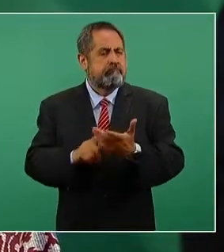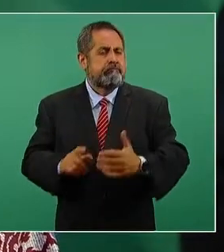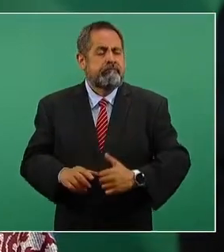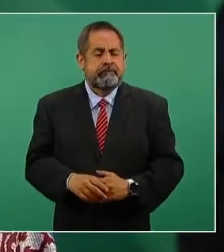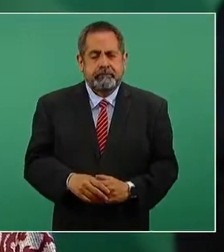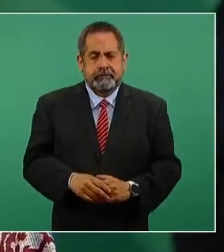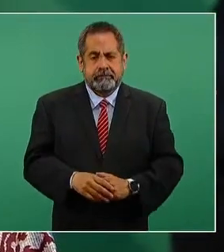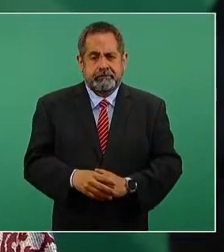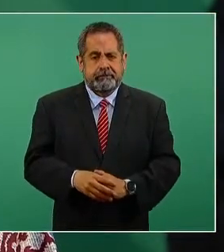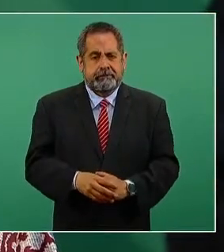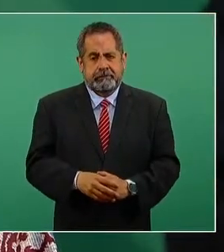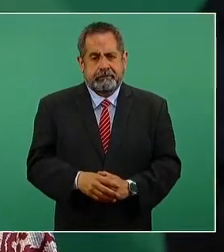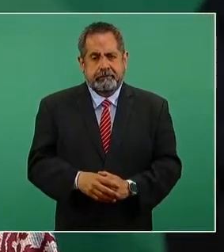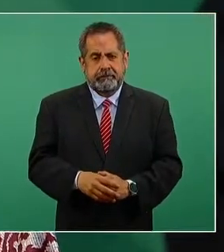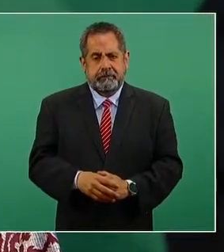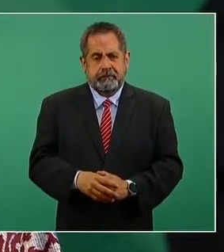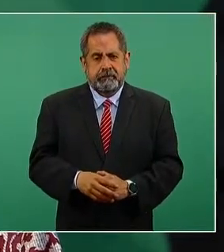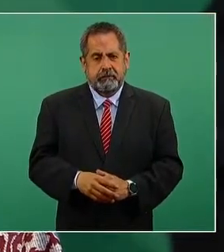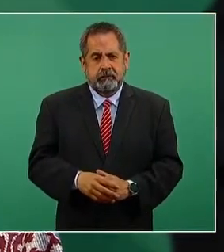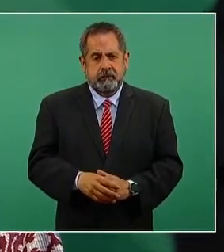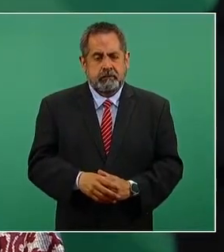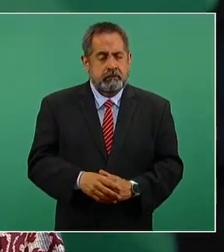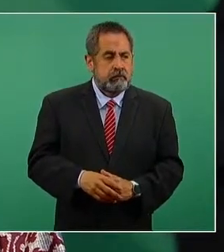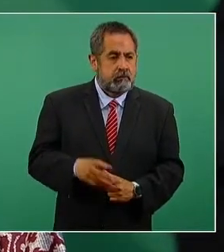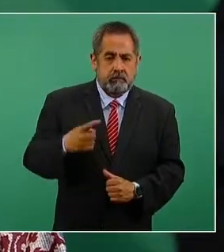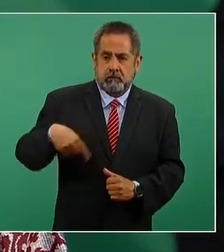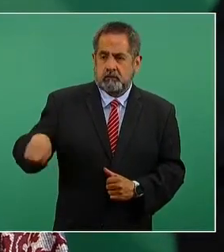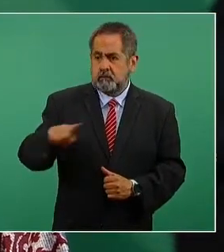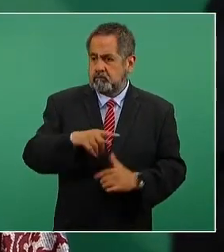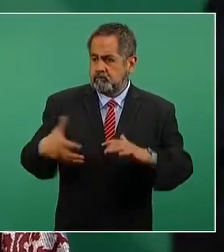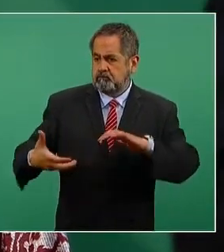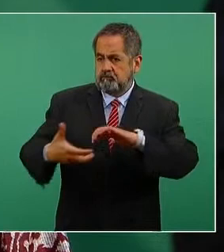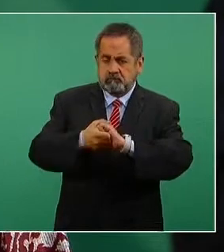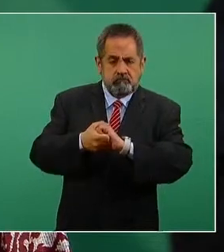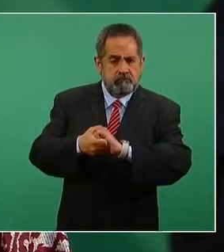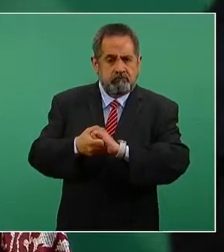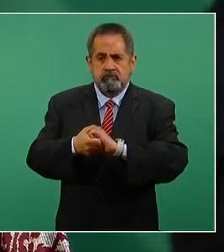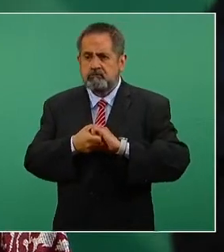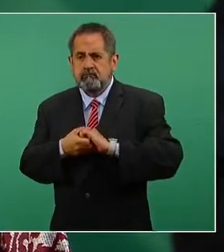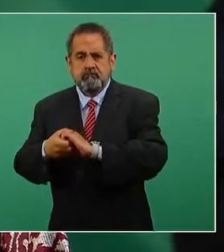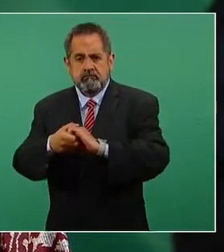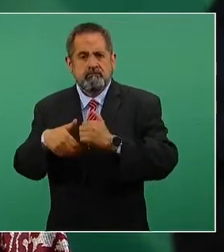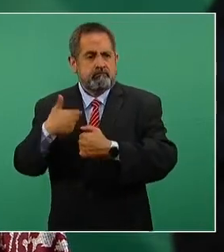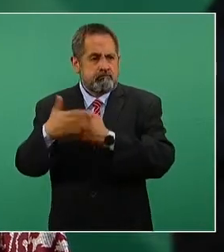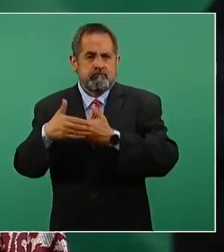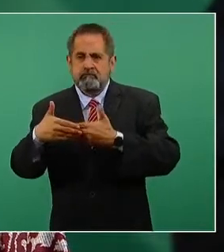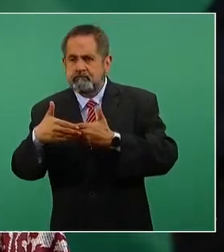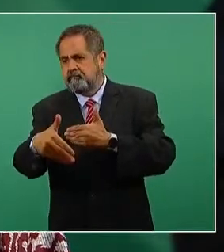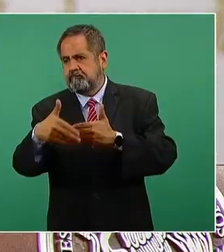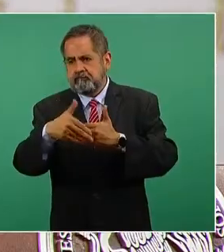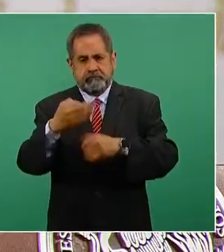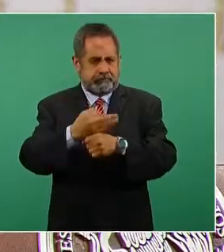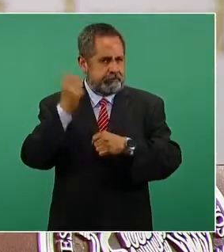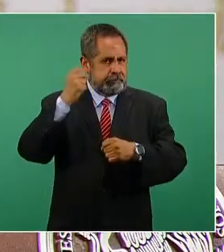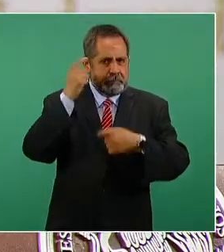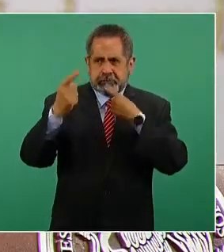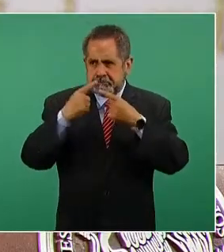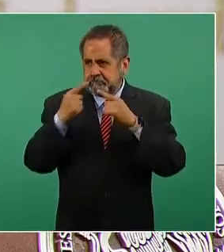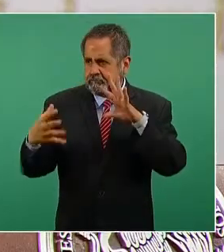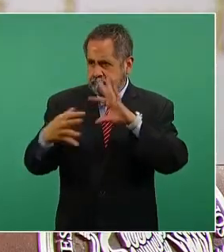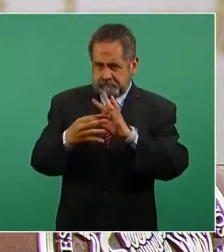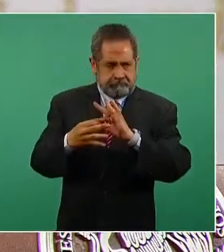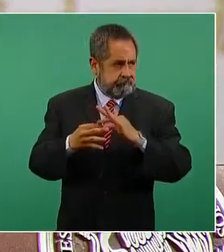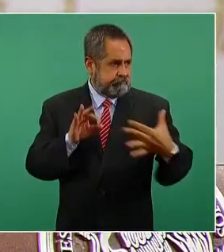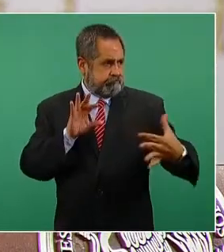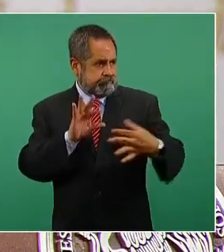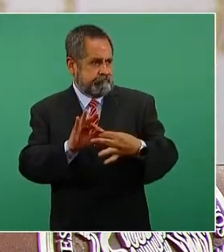will be launched at the forum here in Mexico. Los planes de coalición que se lanzarán en este foro over the coming days will lay